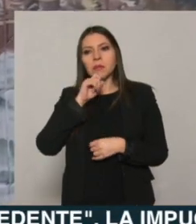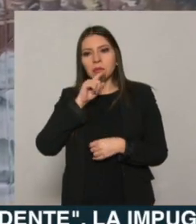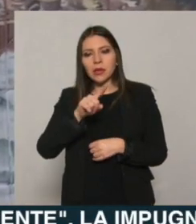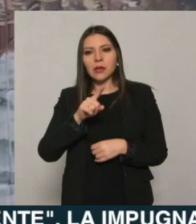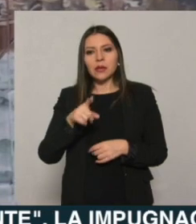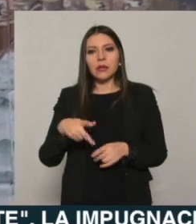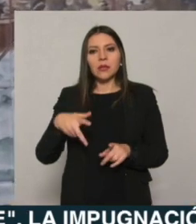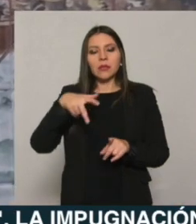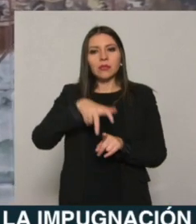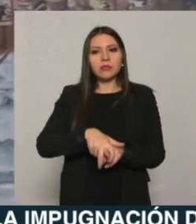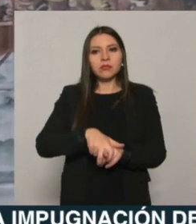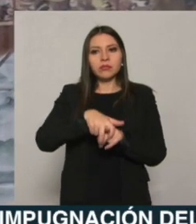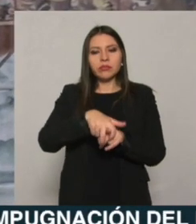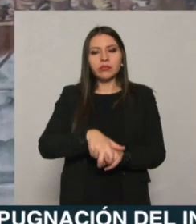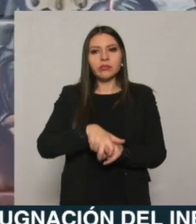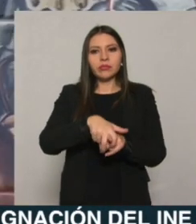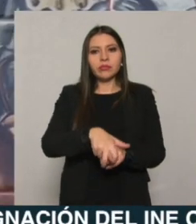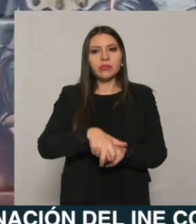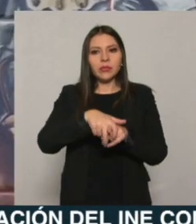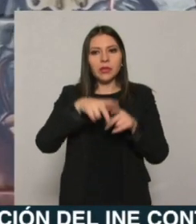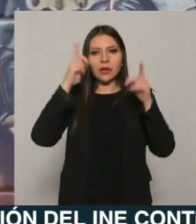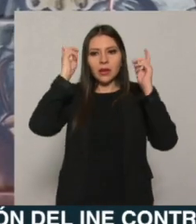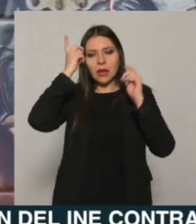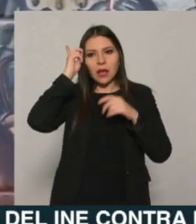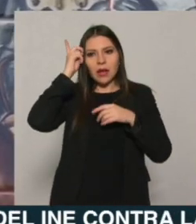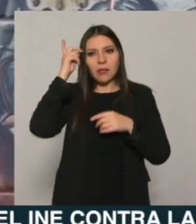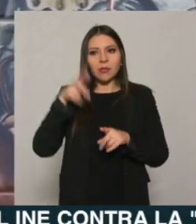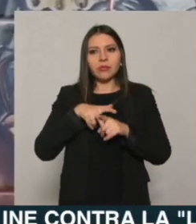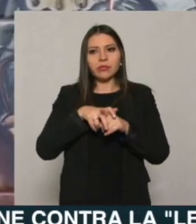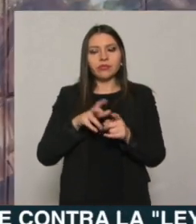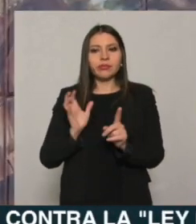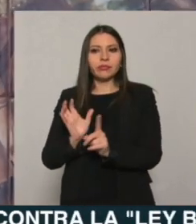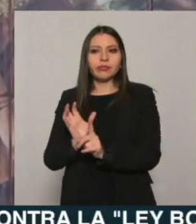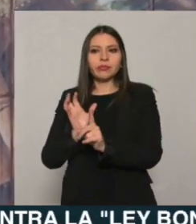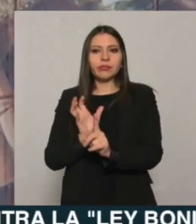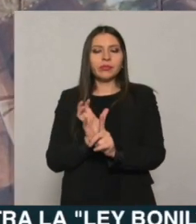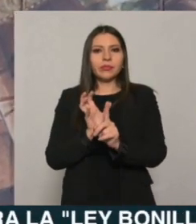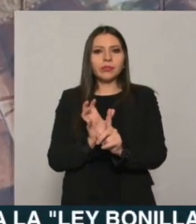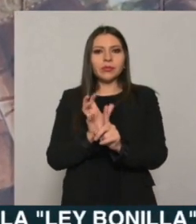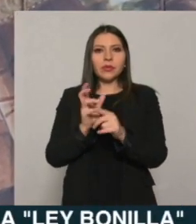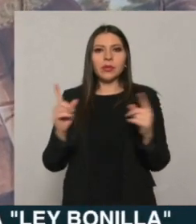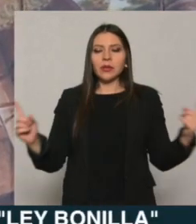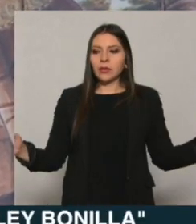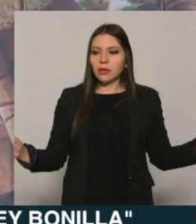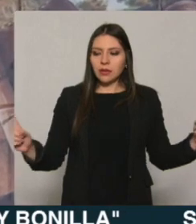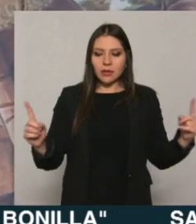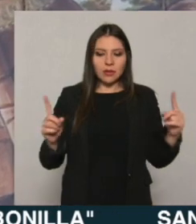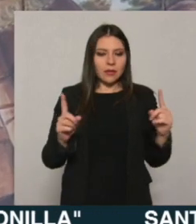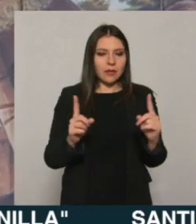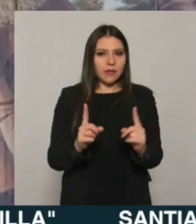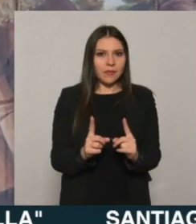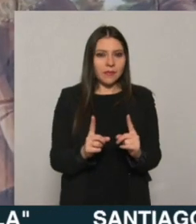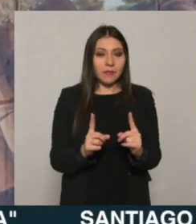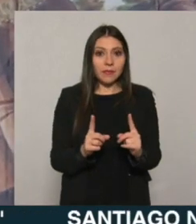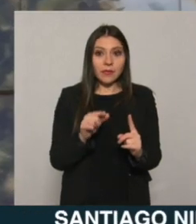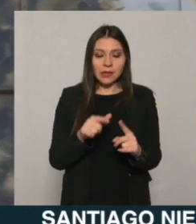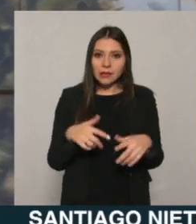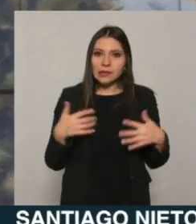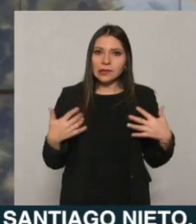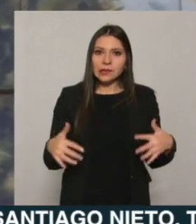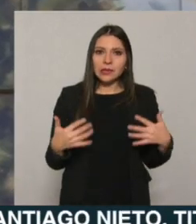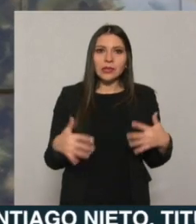sus huestes y todo el ejército que lo viene apoyando. Es un encuentro bastante